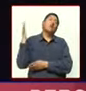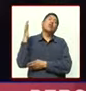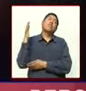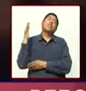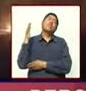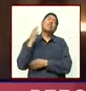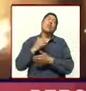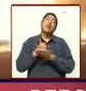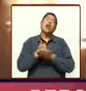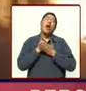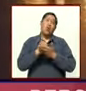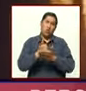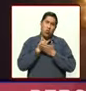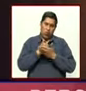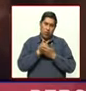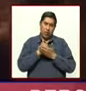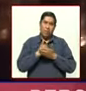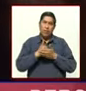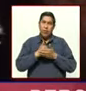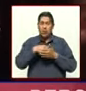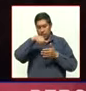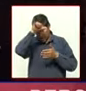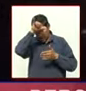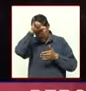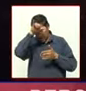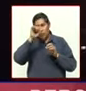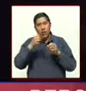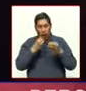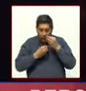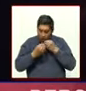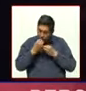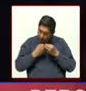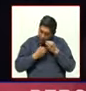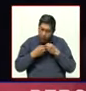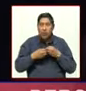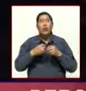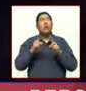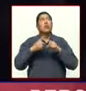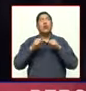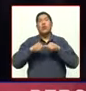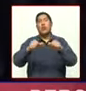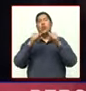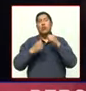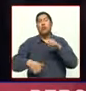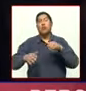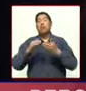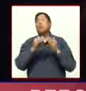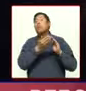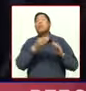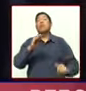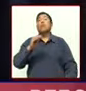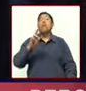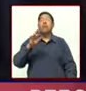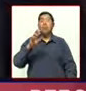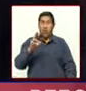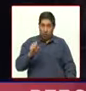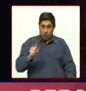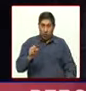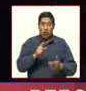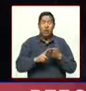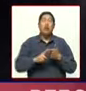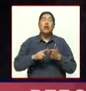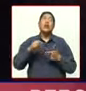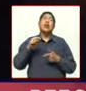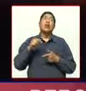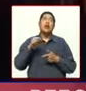pastizales ayudan justamente a la ganadería a que sea alimentada. Actualmente persisten incendios en los municipios de Baures, Magdalena, San